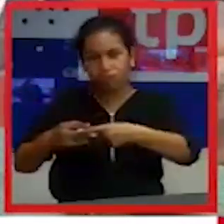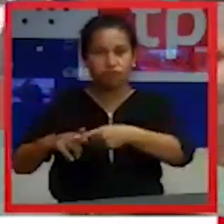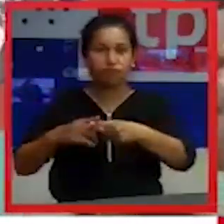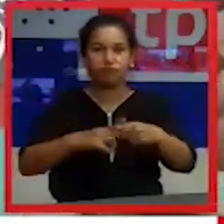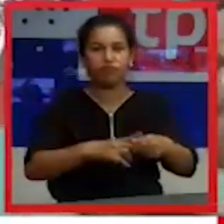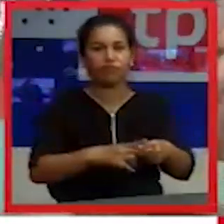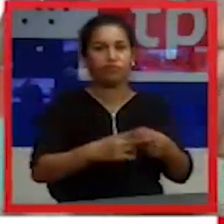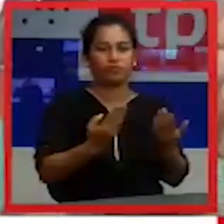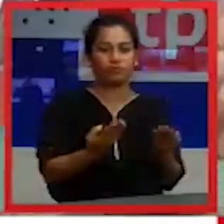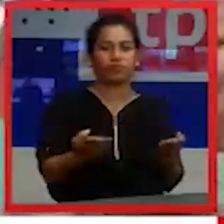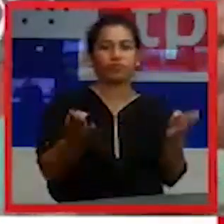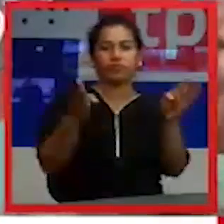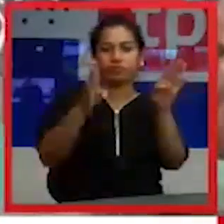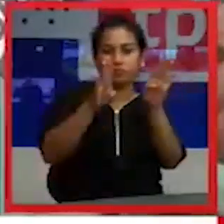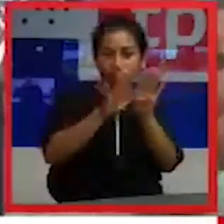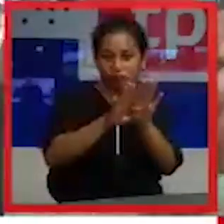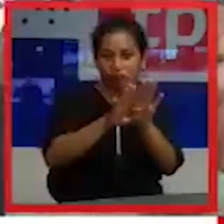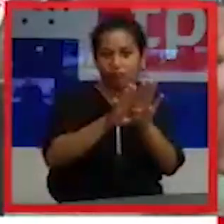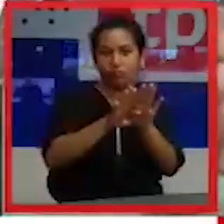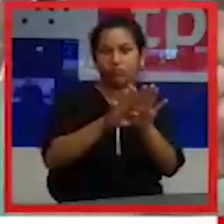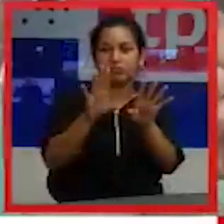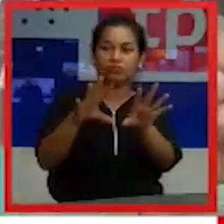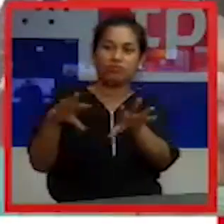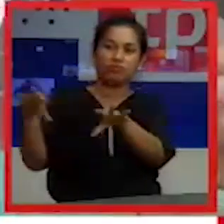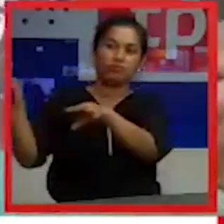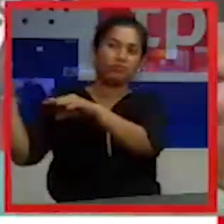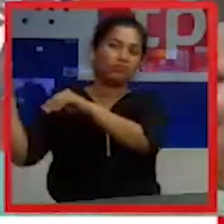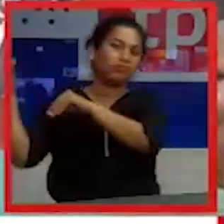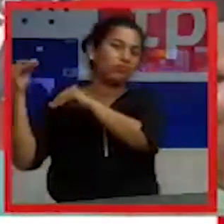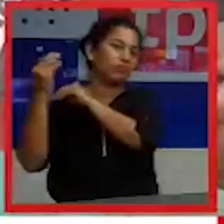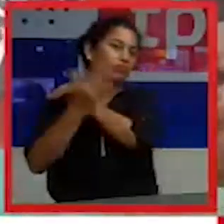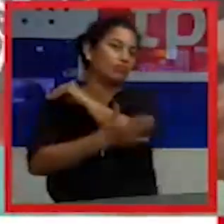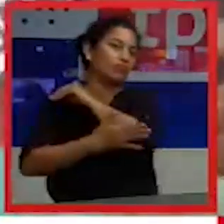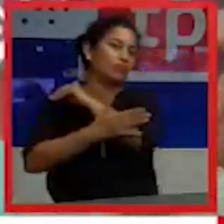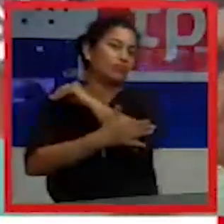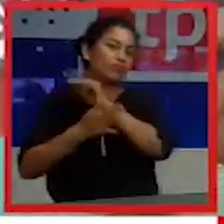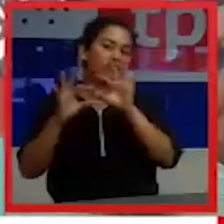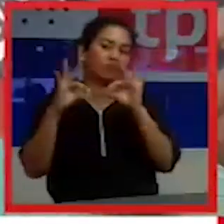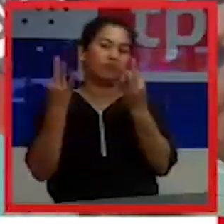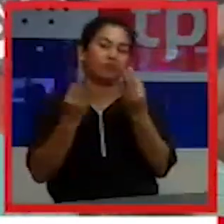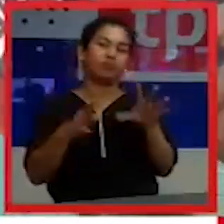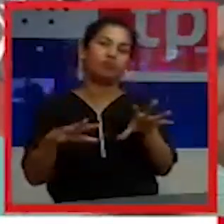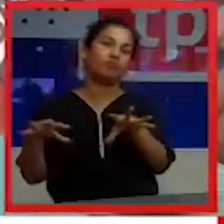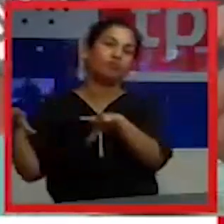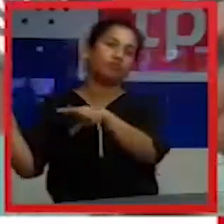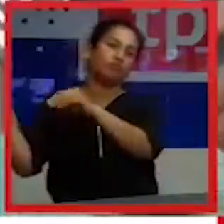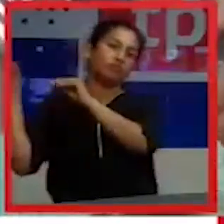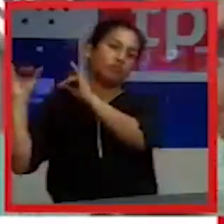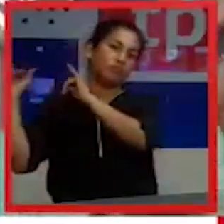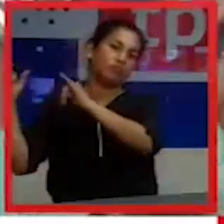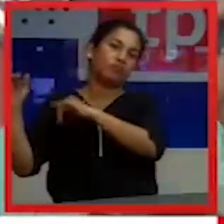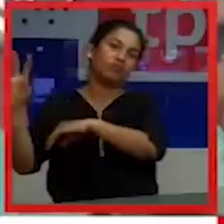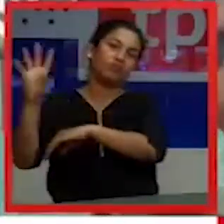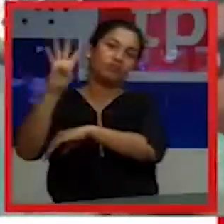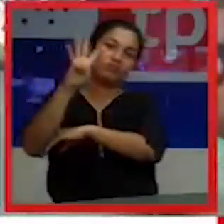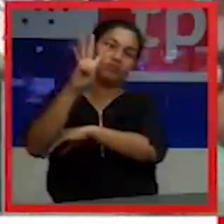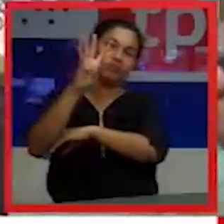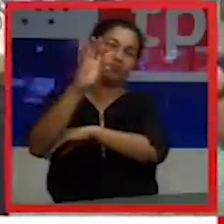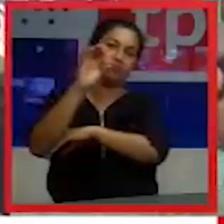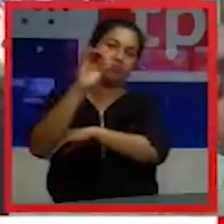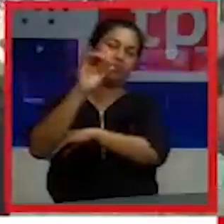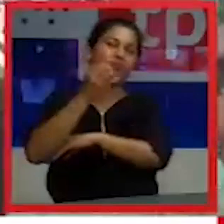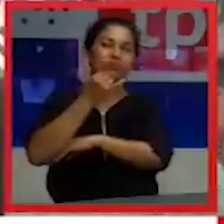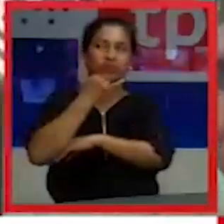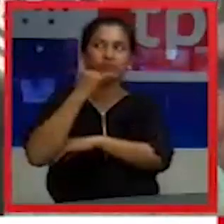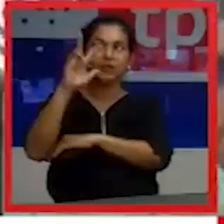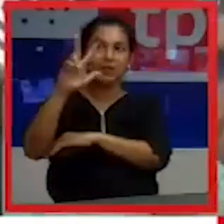marzo, me fui al Chaco. Digamos, pensé que era mejor para mí, para mi familia, ¿no? Me fui al Chaco, tuve 40 días, 35 días,